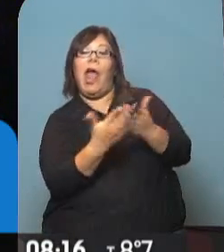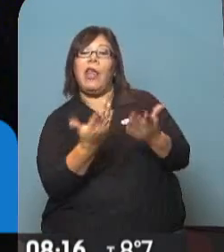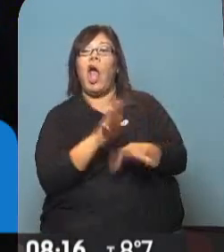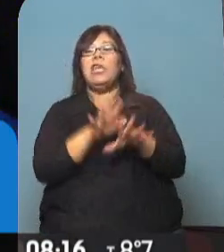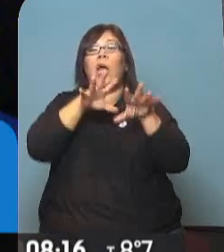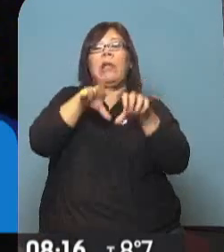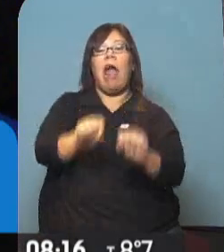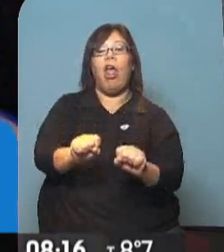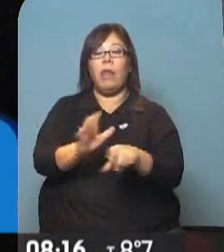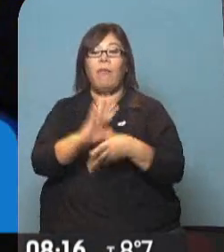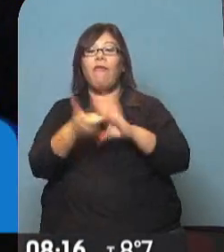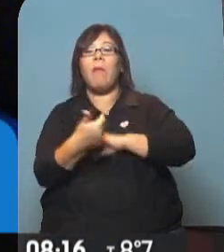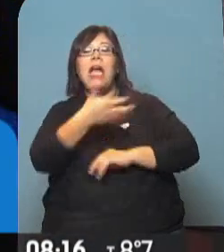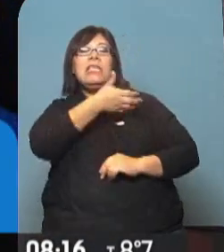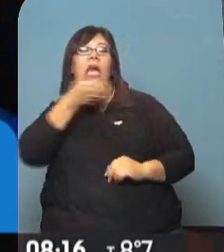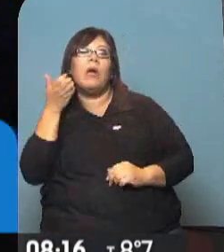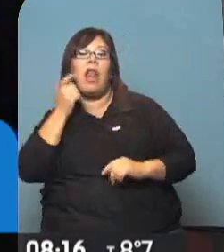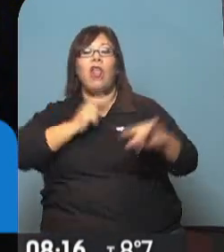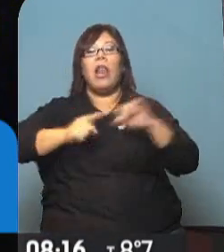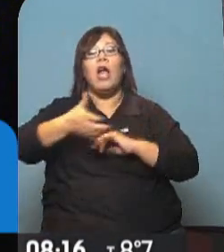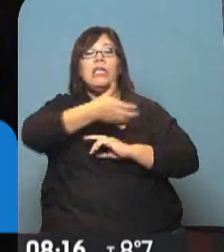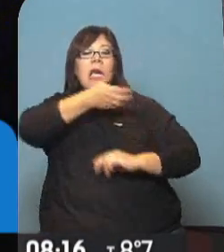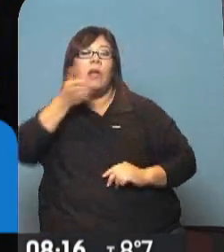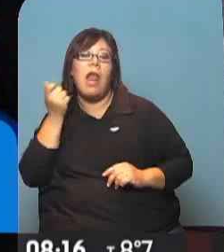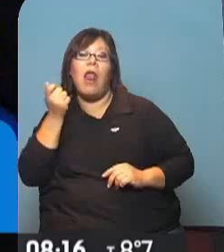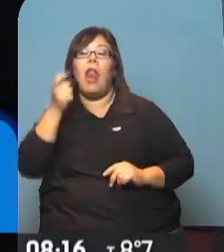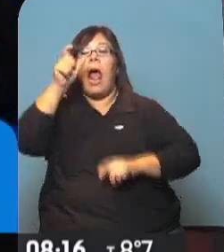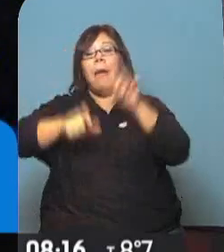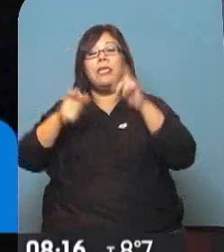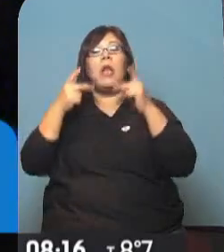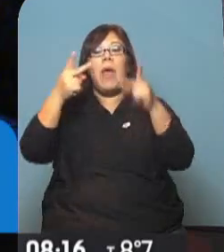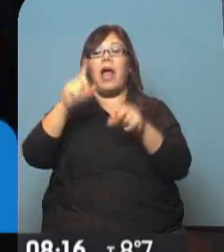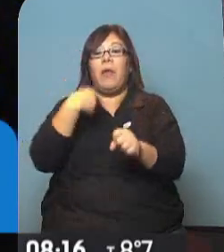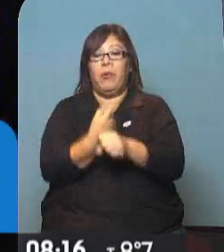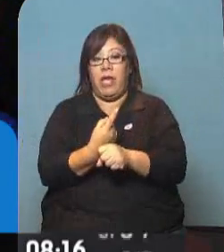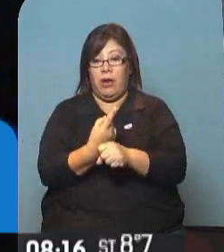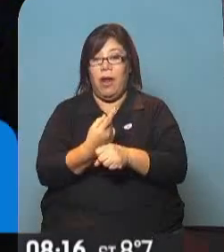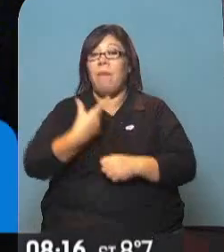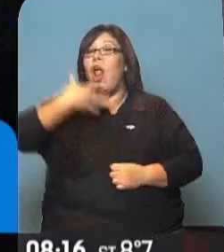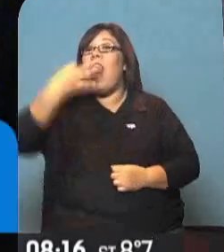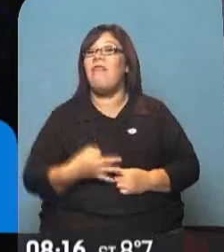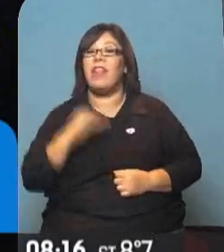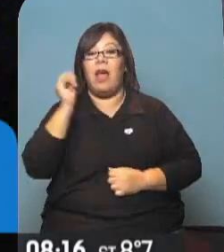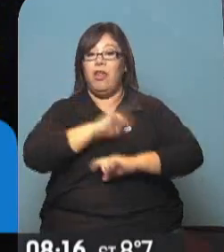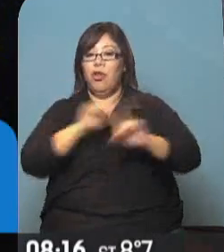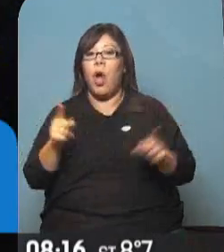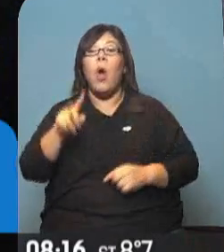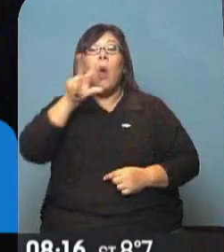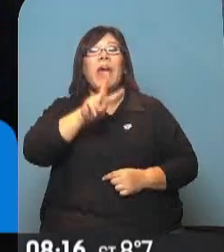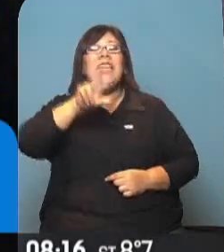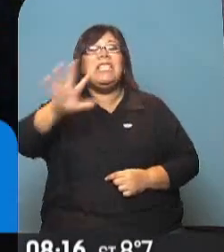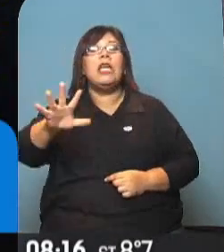los metrodelegados secuestraron a todos los usuarios, tomaron de rehenes y no pudieron viajar. Y no dicen la verdad. 25 días estuvimos